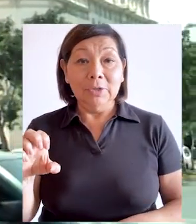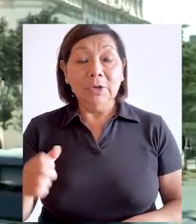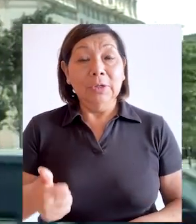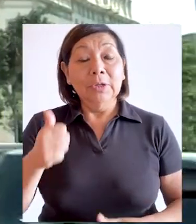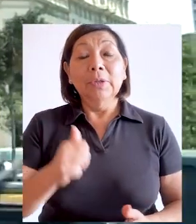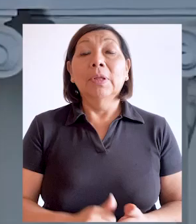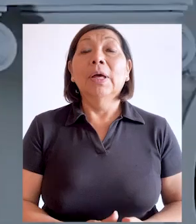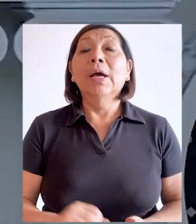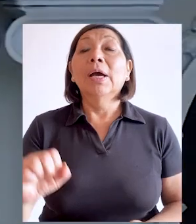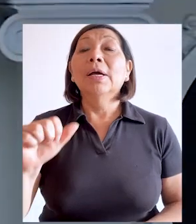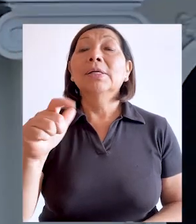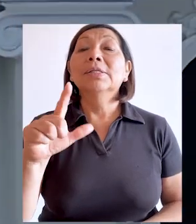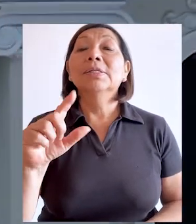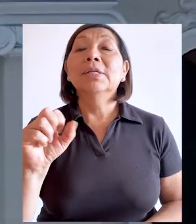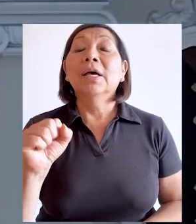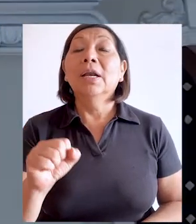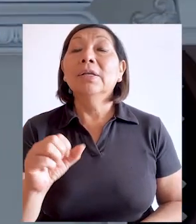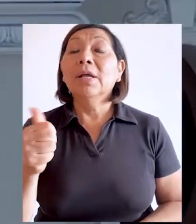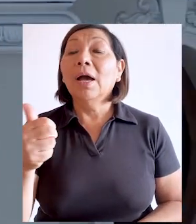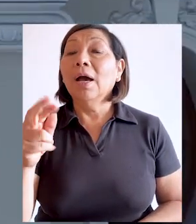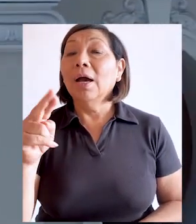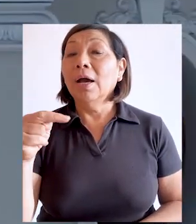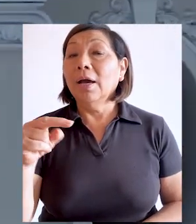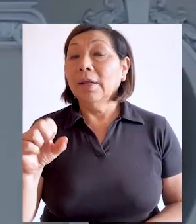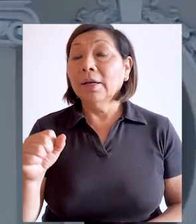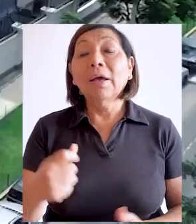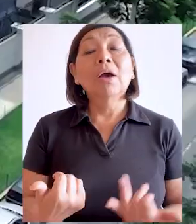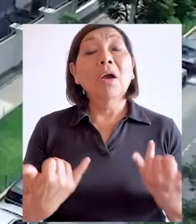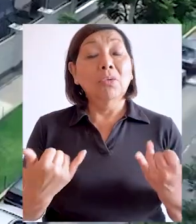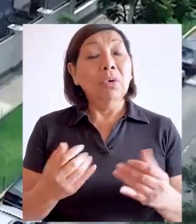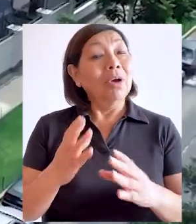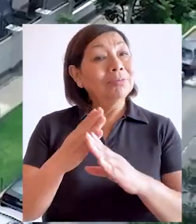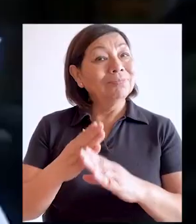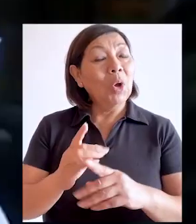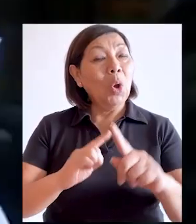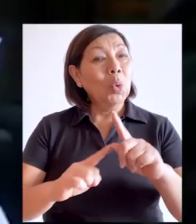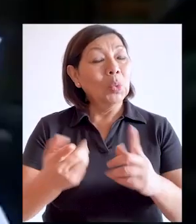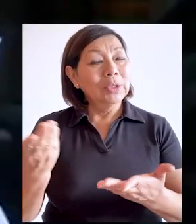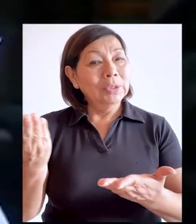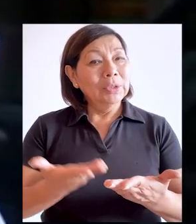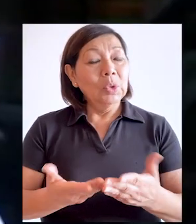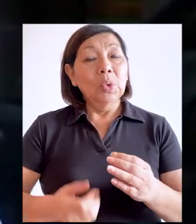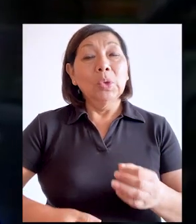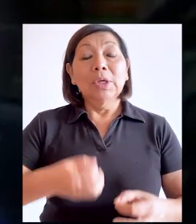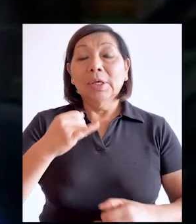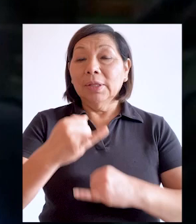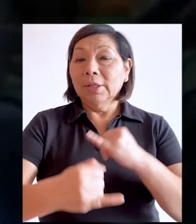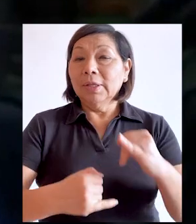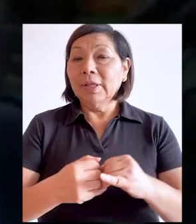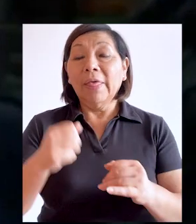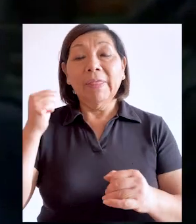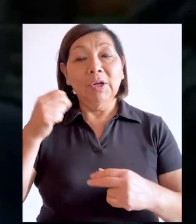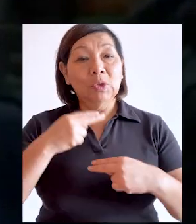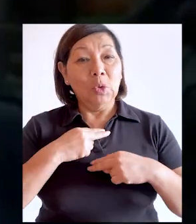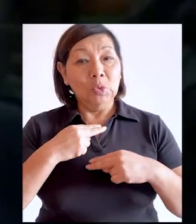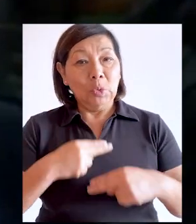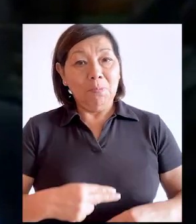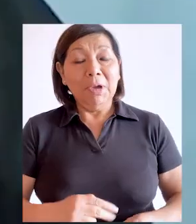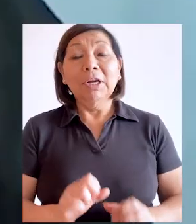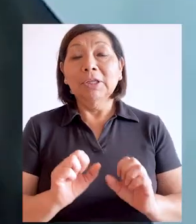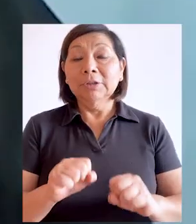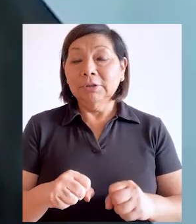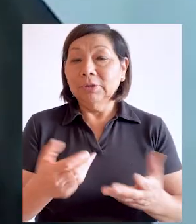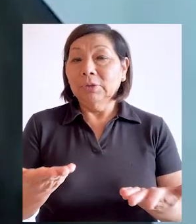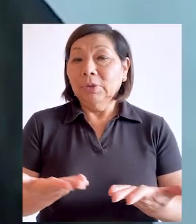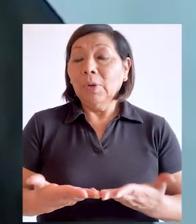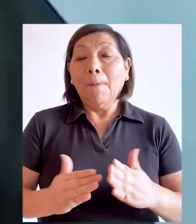de Elecciones, magistrado Jorge Salas Arenas, quien indica que el TC ha obviado jurisprudencia de la Corte Interamericana de Derechos